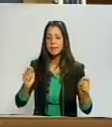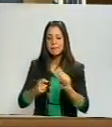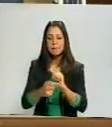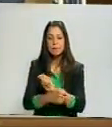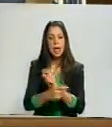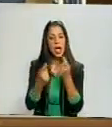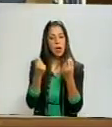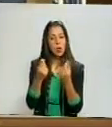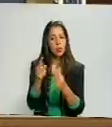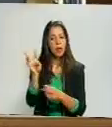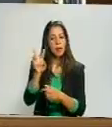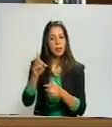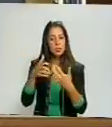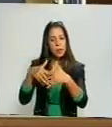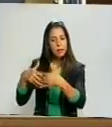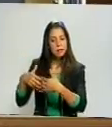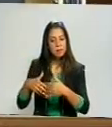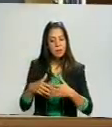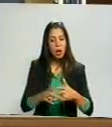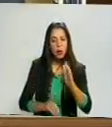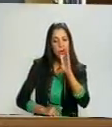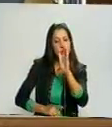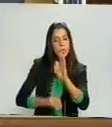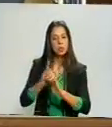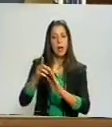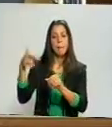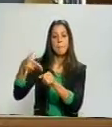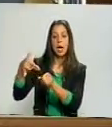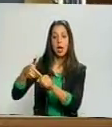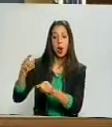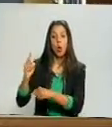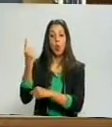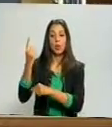económico productivo, postrentista y postpetrolero.